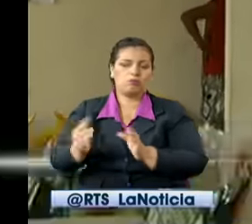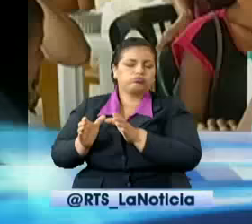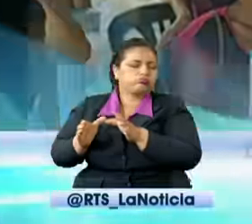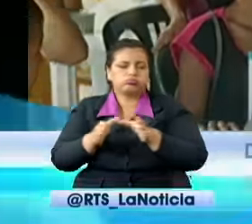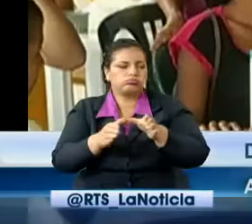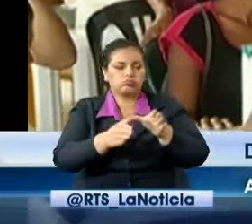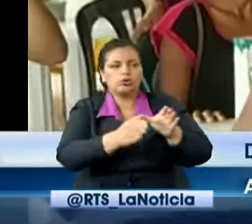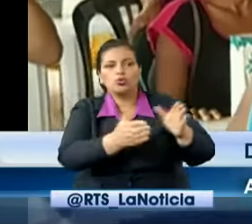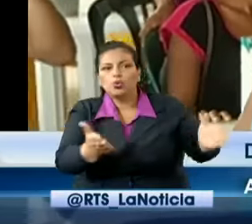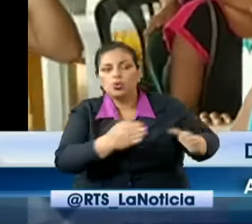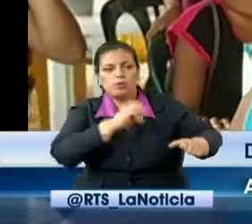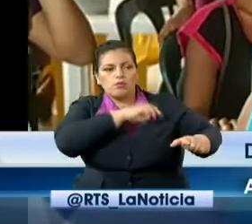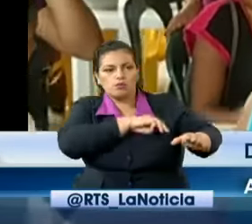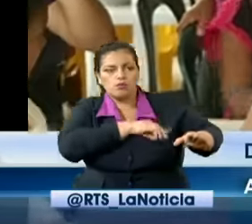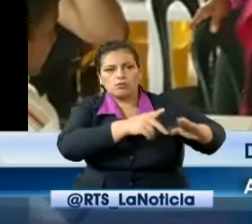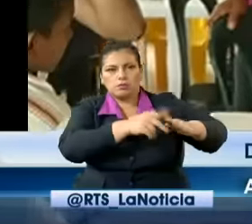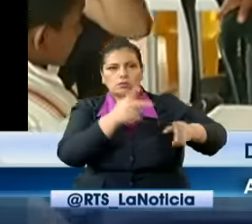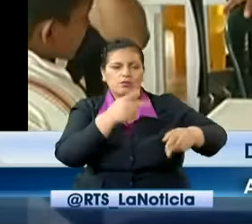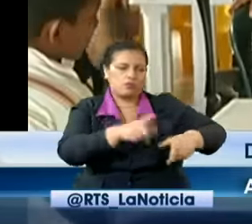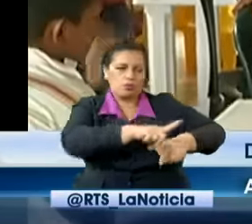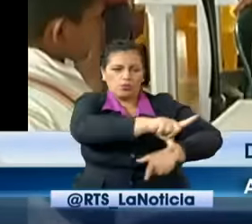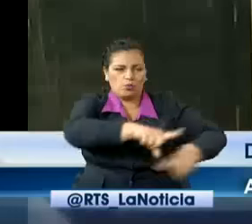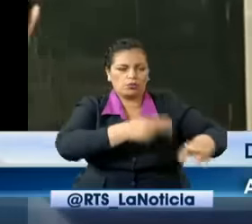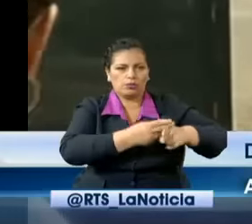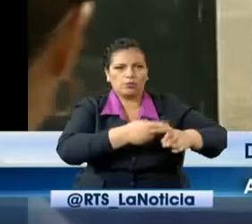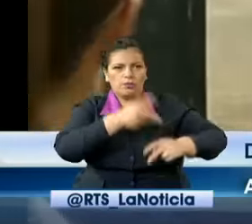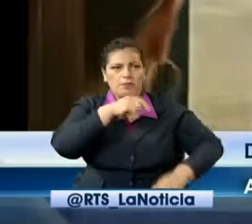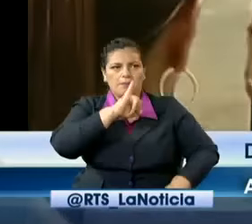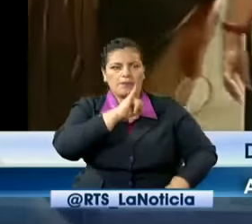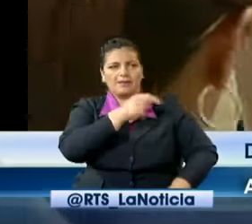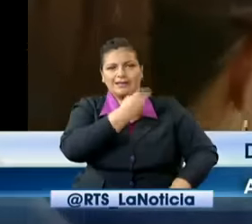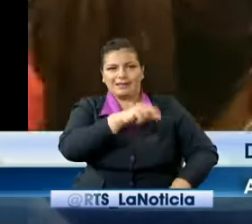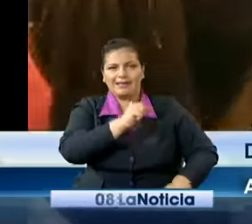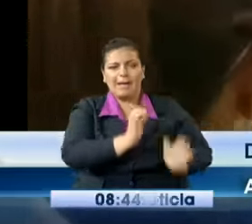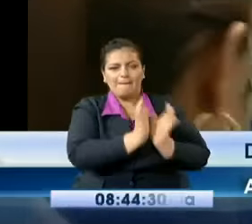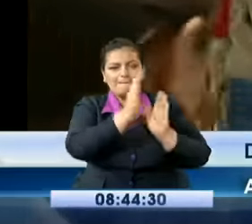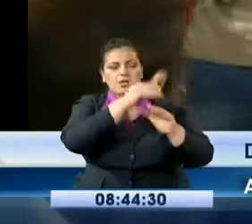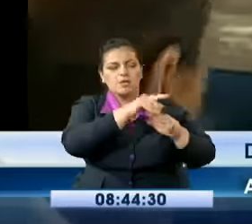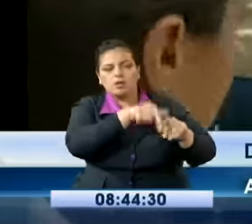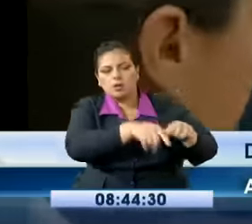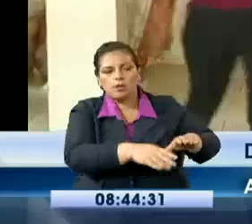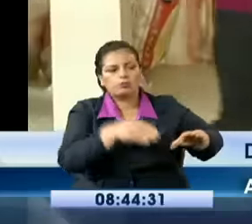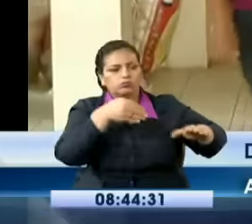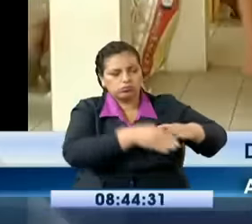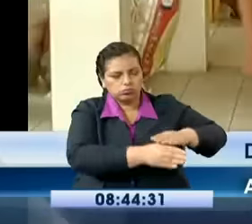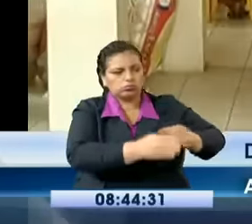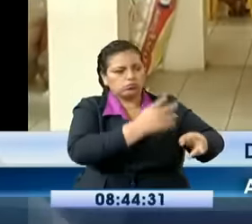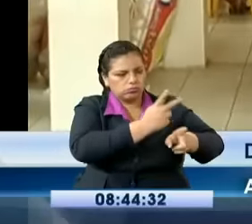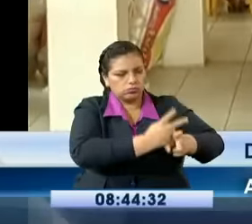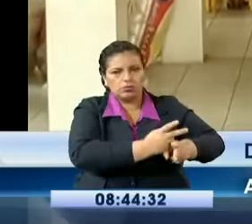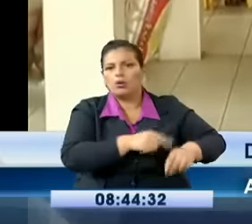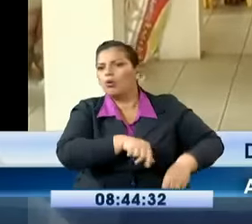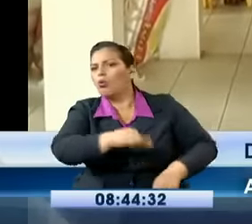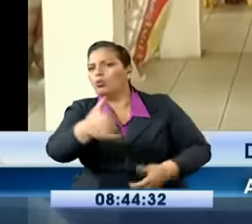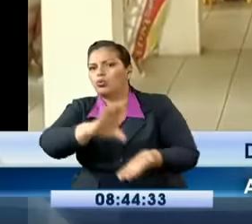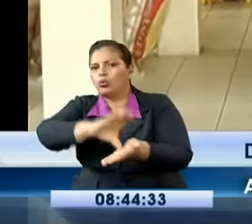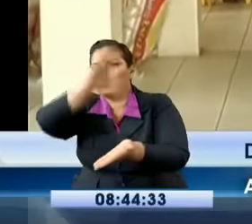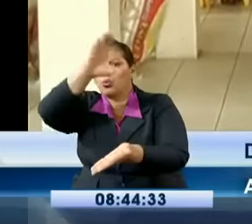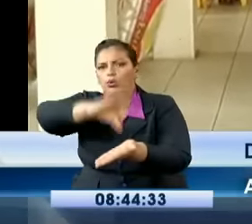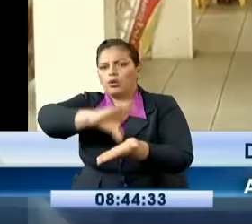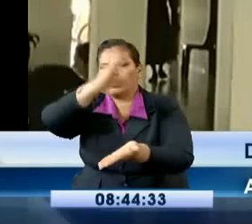Piñas. Tenemos 25 personas en el albergue temporal en el Colegio José María Velasco Ibarra. El año pasado, en todo el mes de marzo,